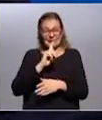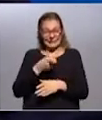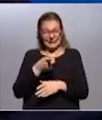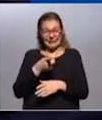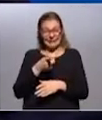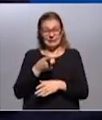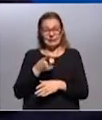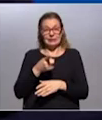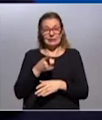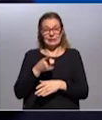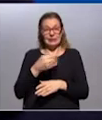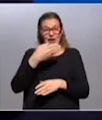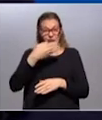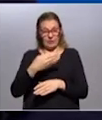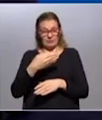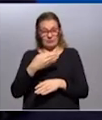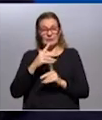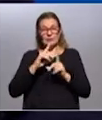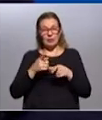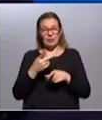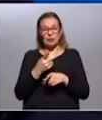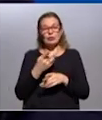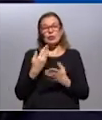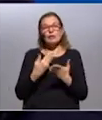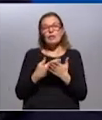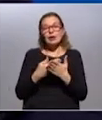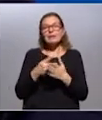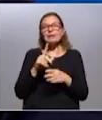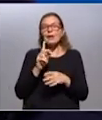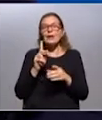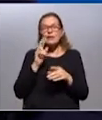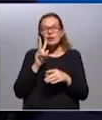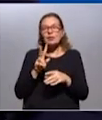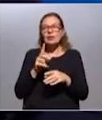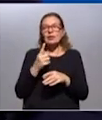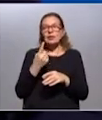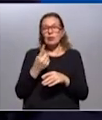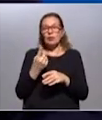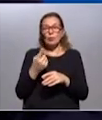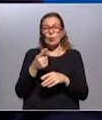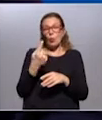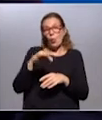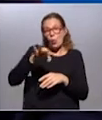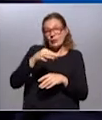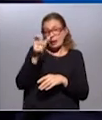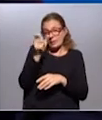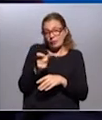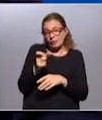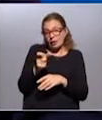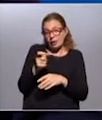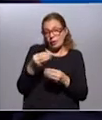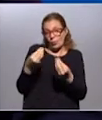y él ve donde todavía se está definiendo si va a haber candidatura única o multi